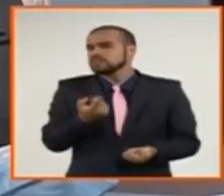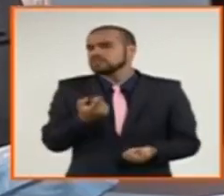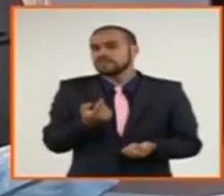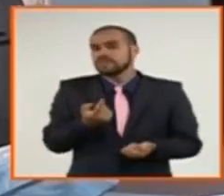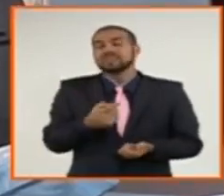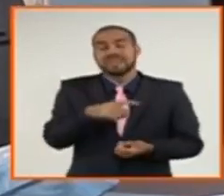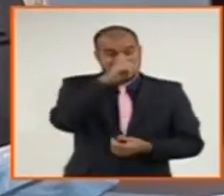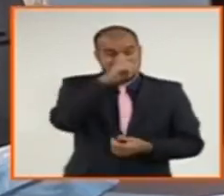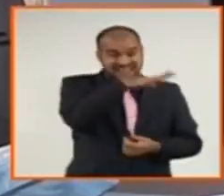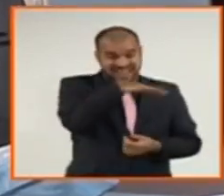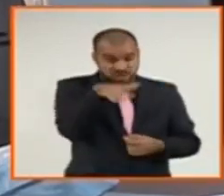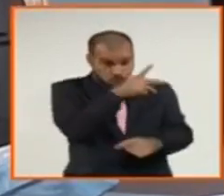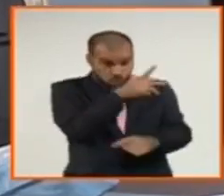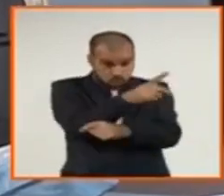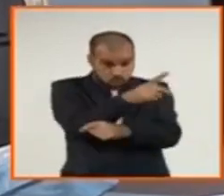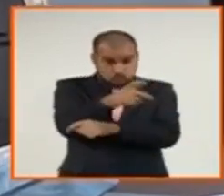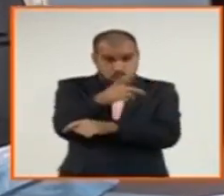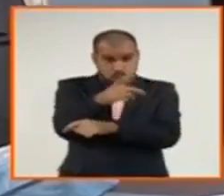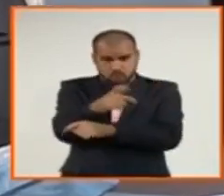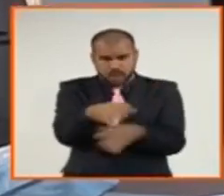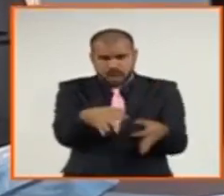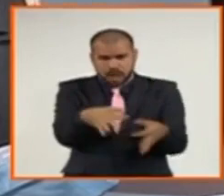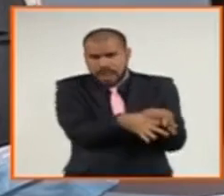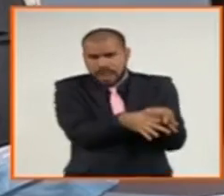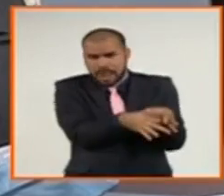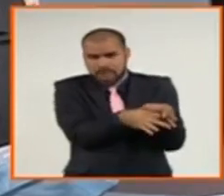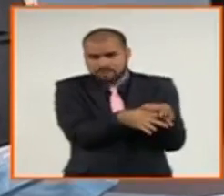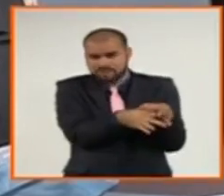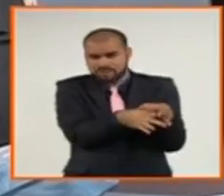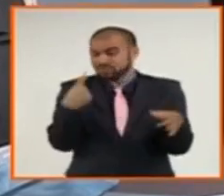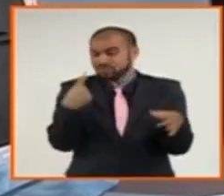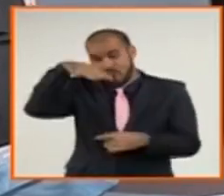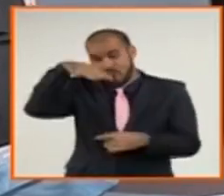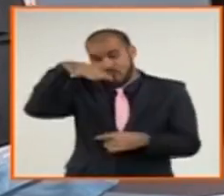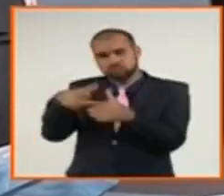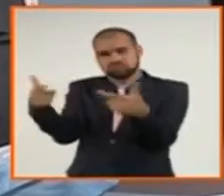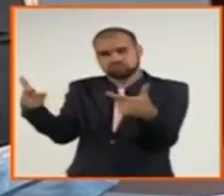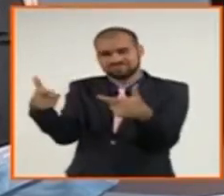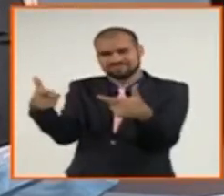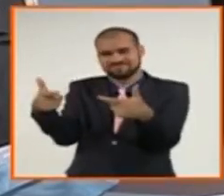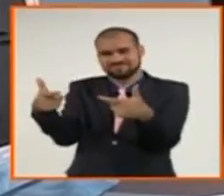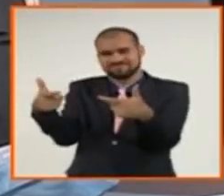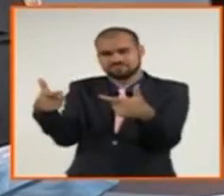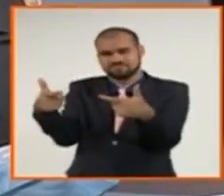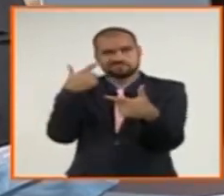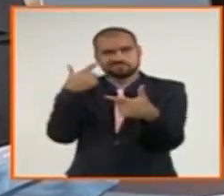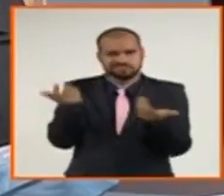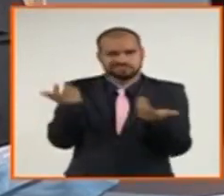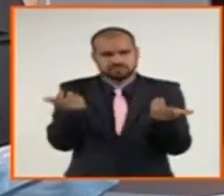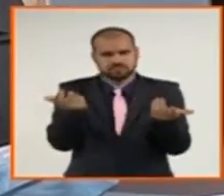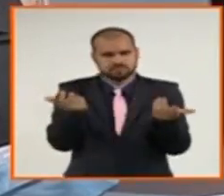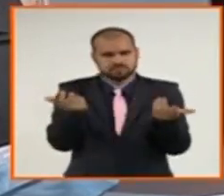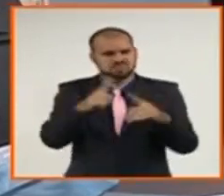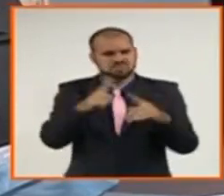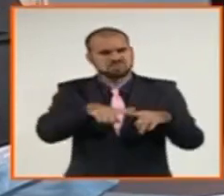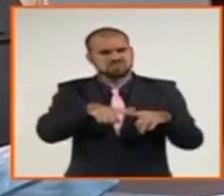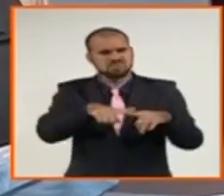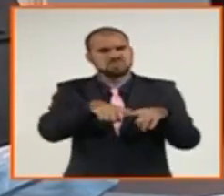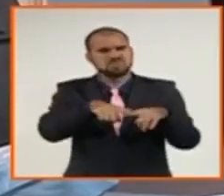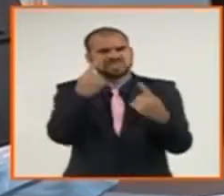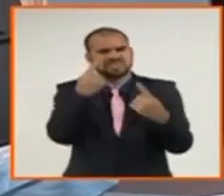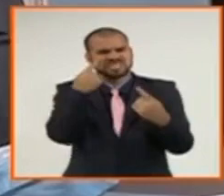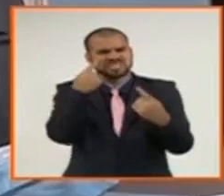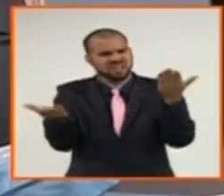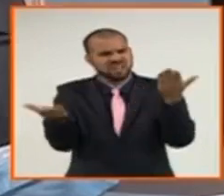pequeña de vacunación en población pediátrica. ¿Cuál es el factor principal que está haciendo la diferencia?